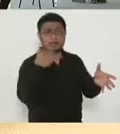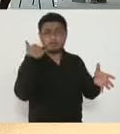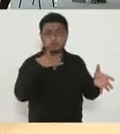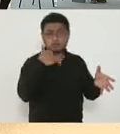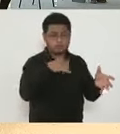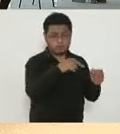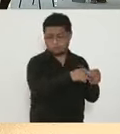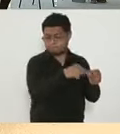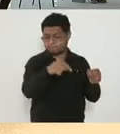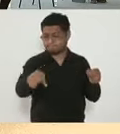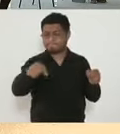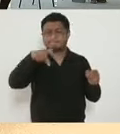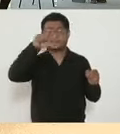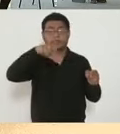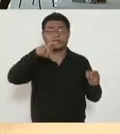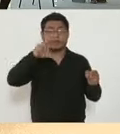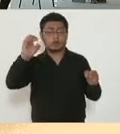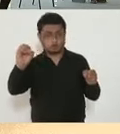Quintana Roo.